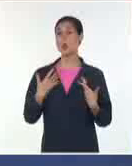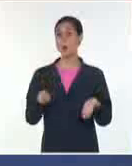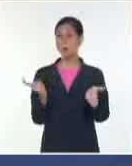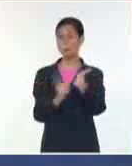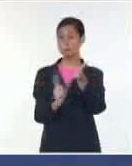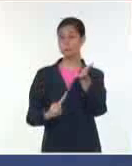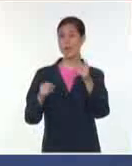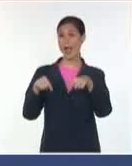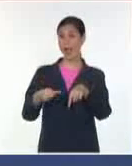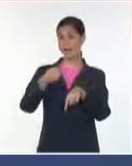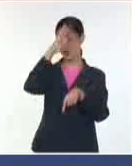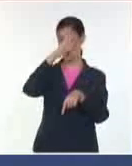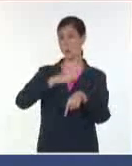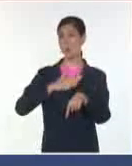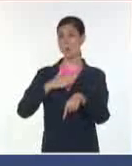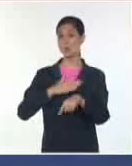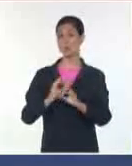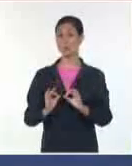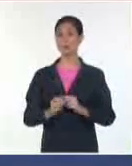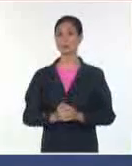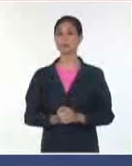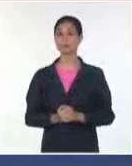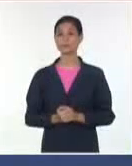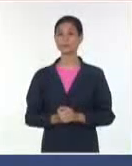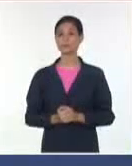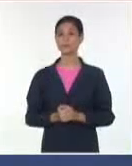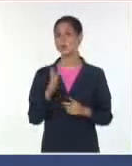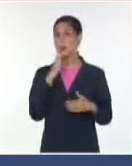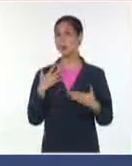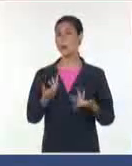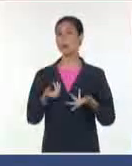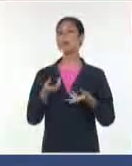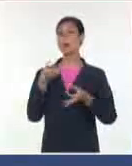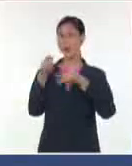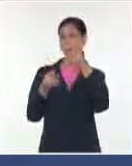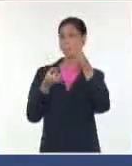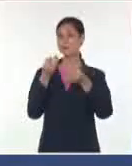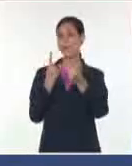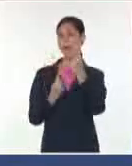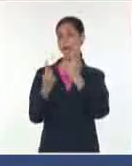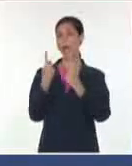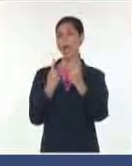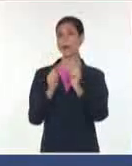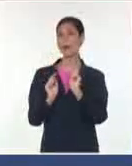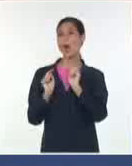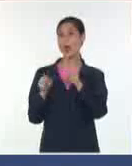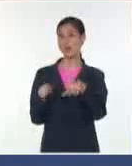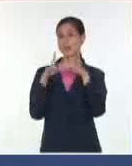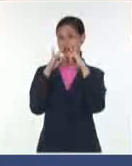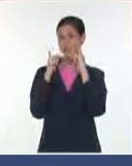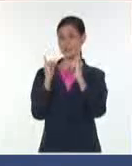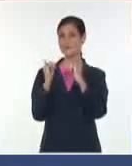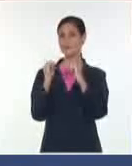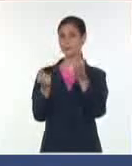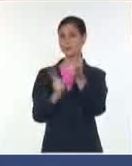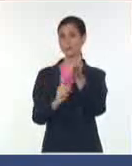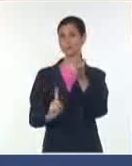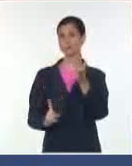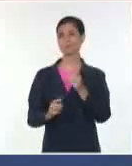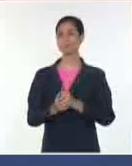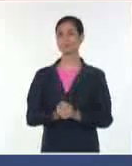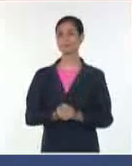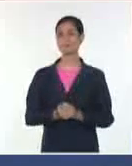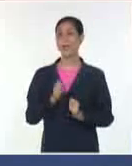Nacional para esta jornada. A fin de conocer otros detalles, compartimos un fragmento de las declaraciones brindadas al periodista Sin